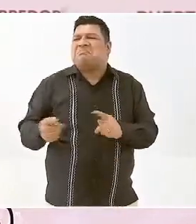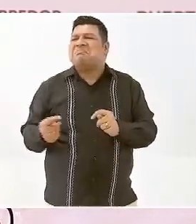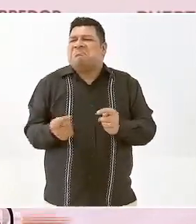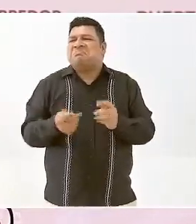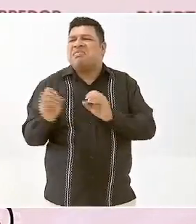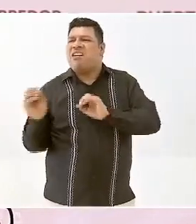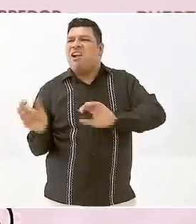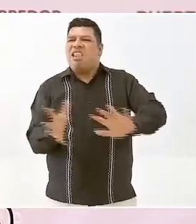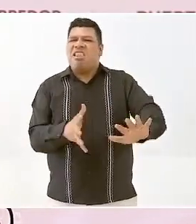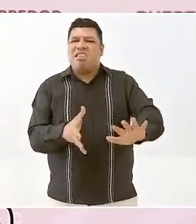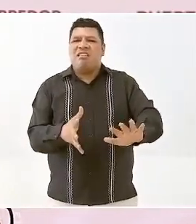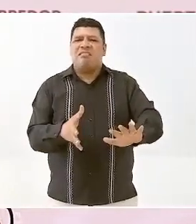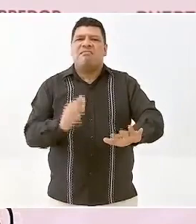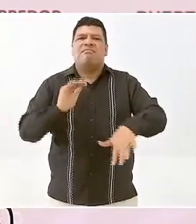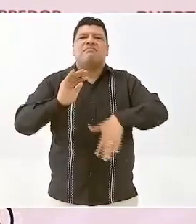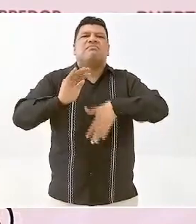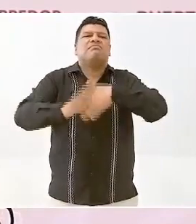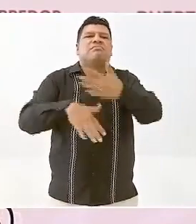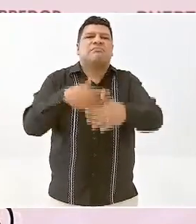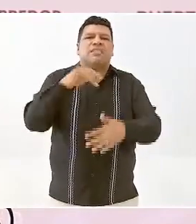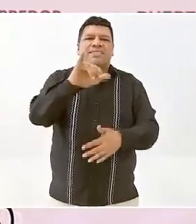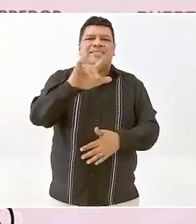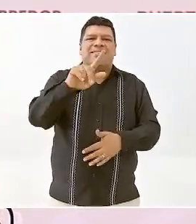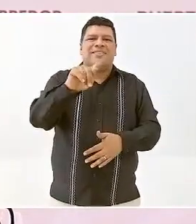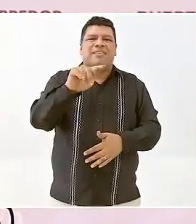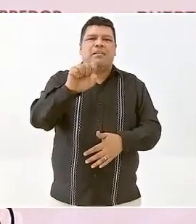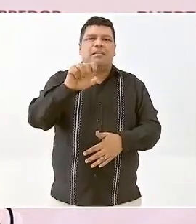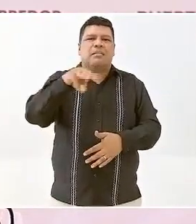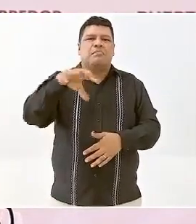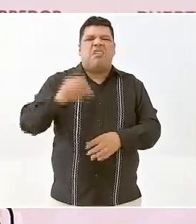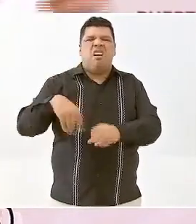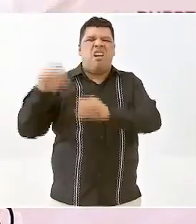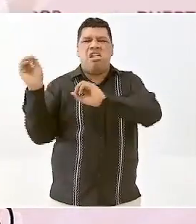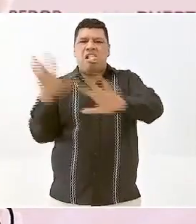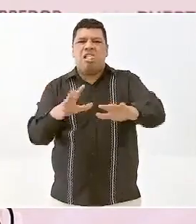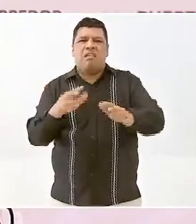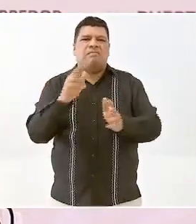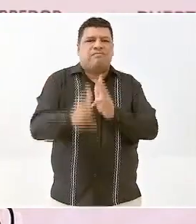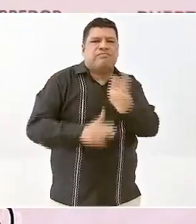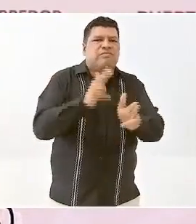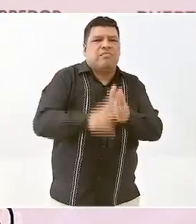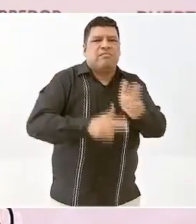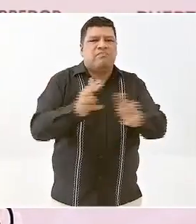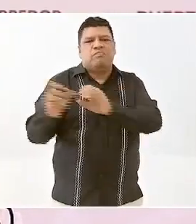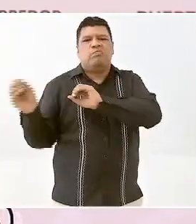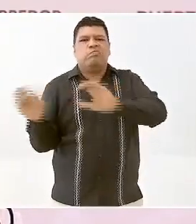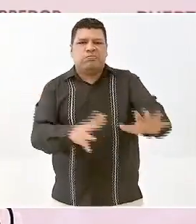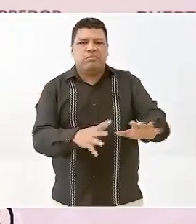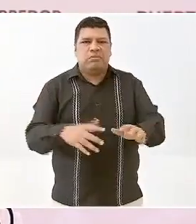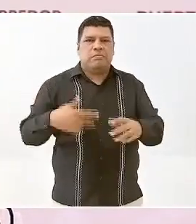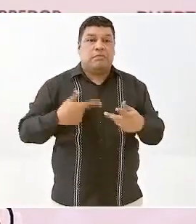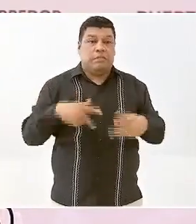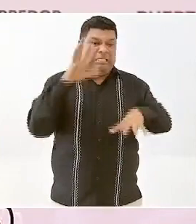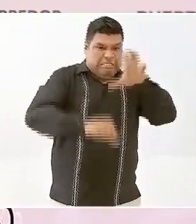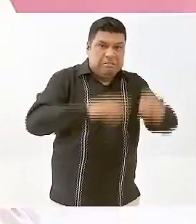dejaron el istmo en el abandono y el ferrocarril no se privatizó.